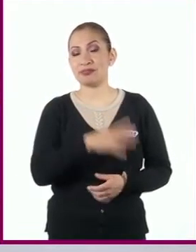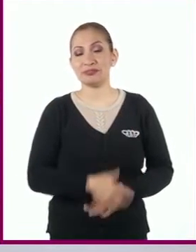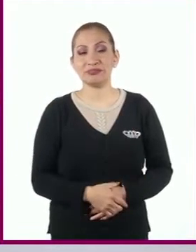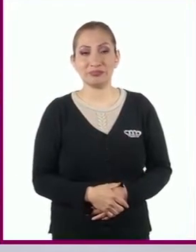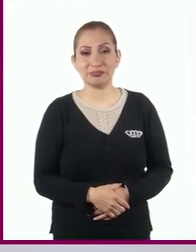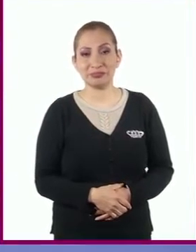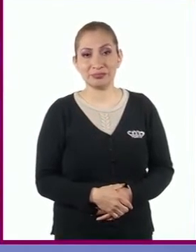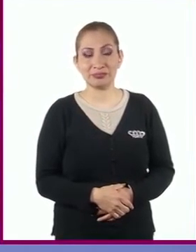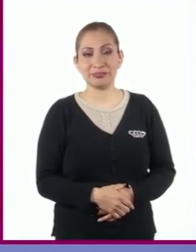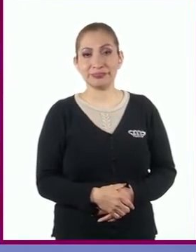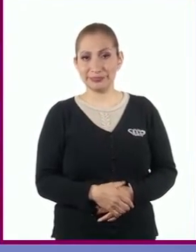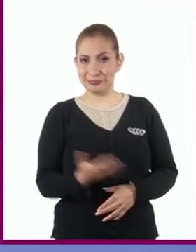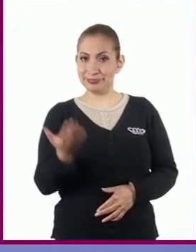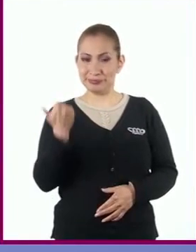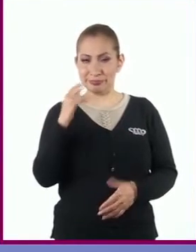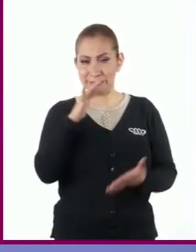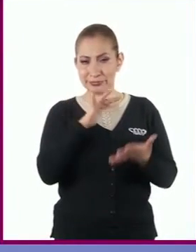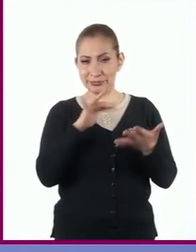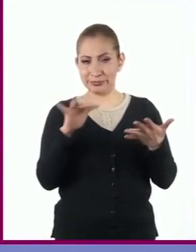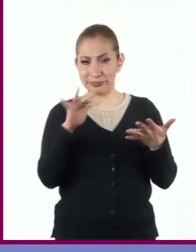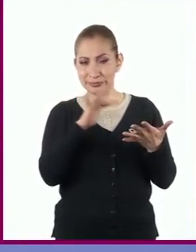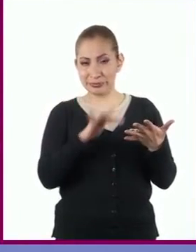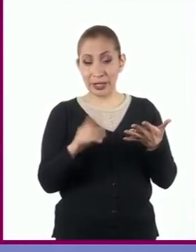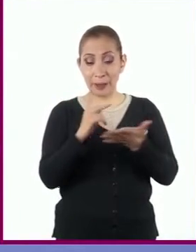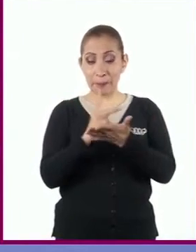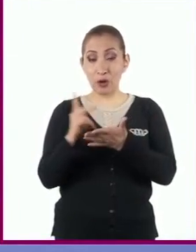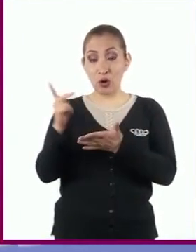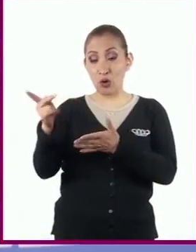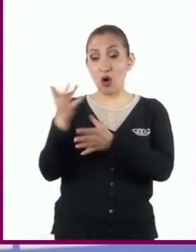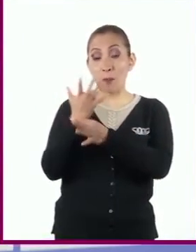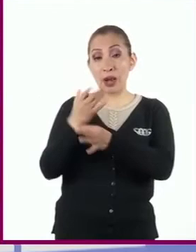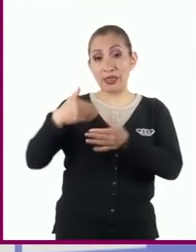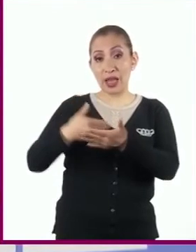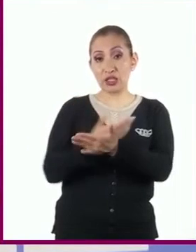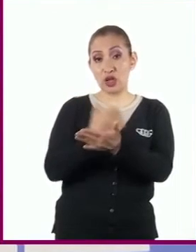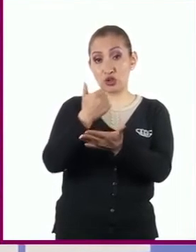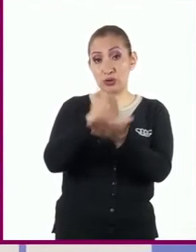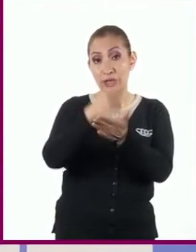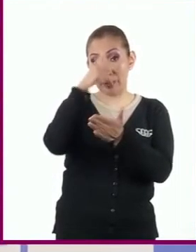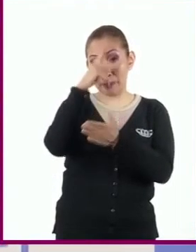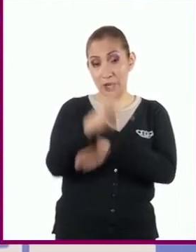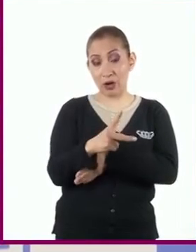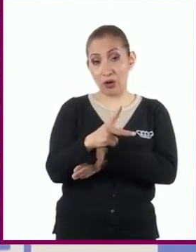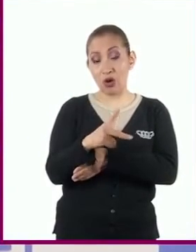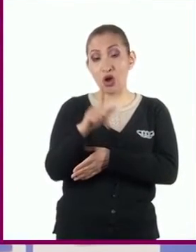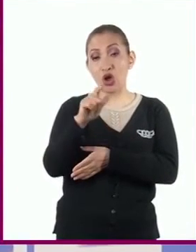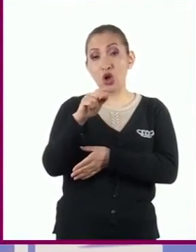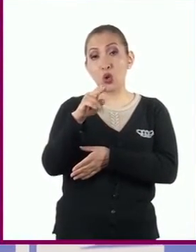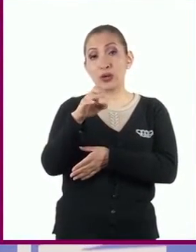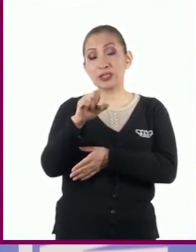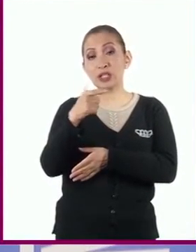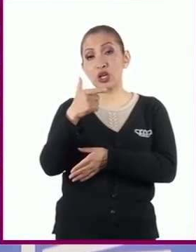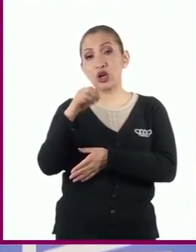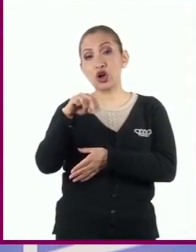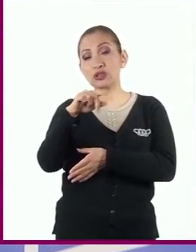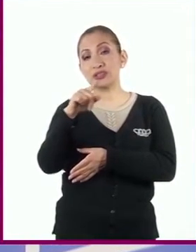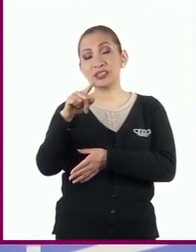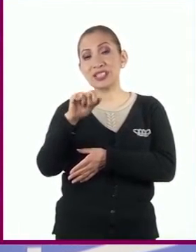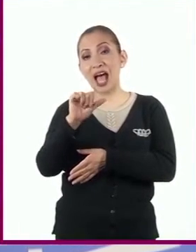existe. Acompáñenme a leer de la pluma del autor, nacido en la Ciudad de México, Luis